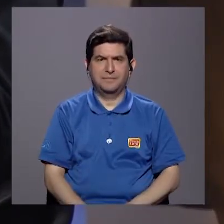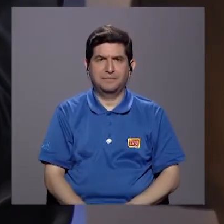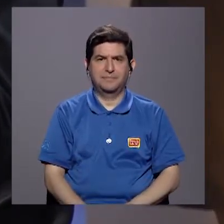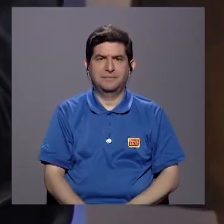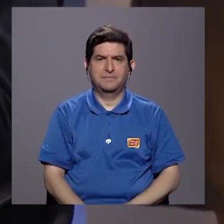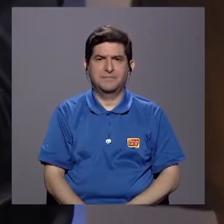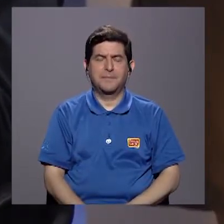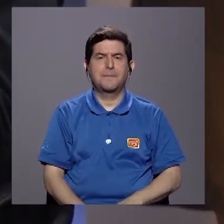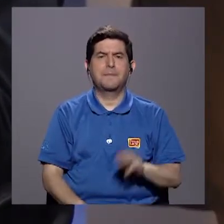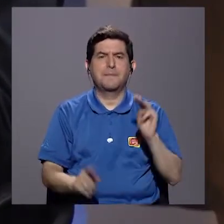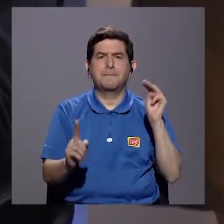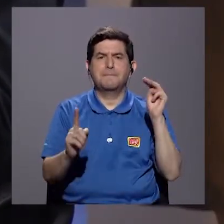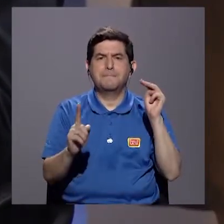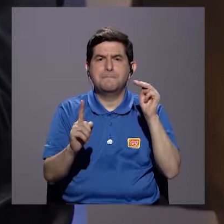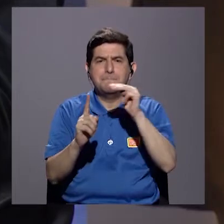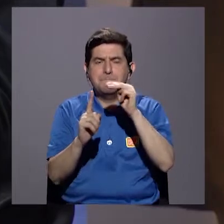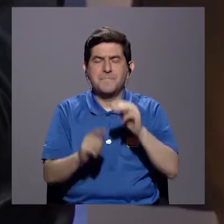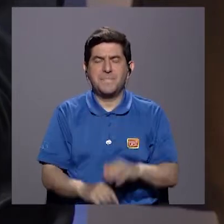de